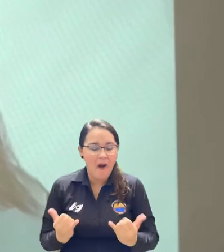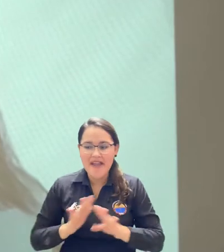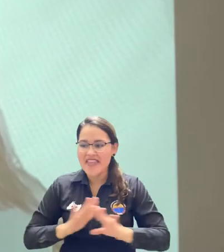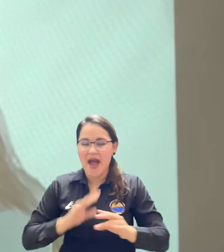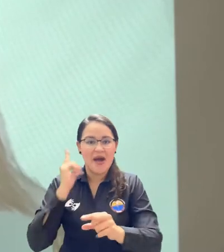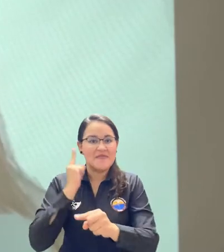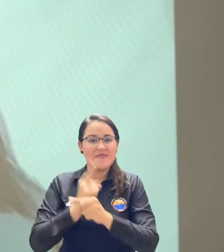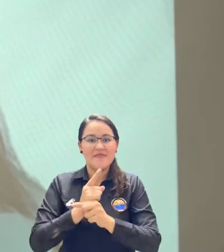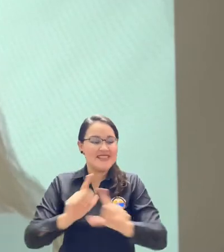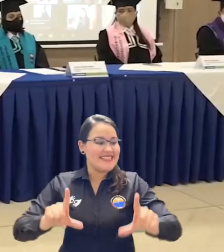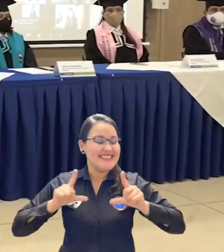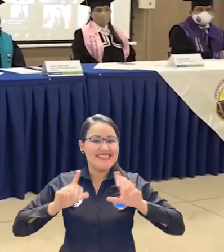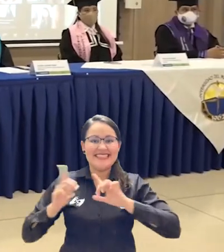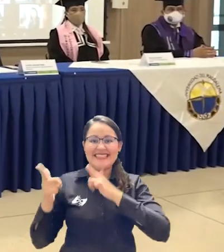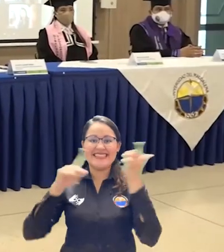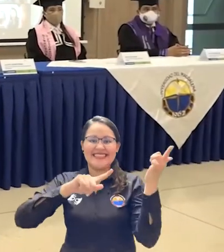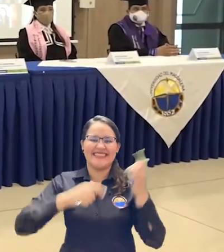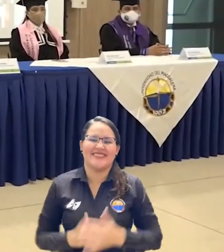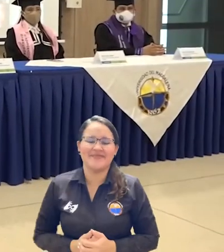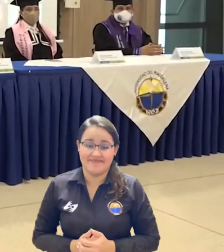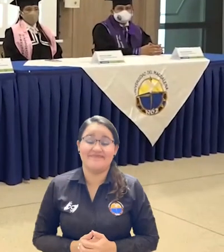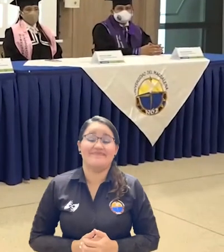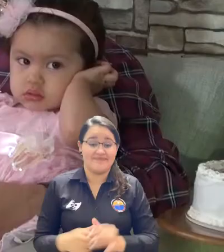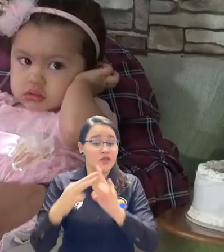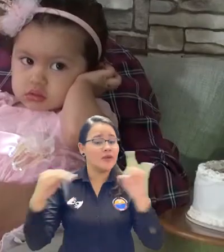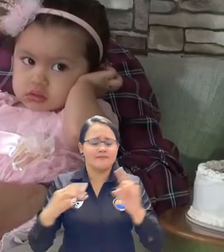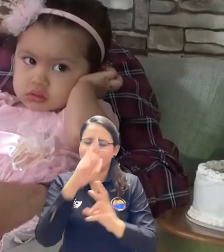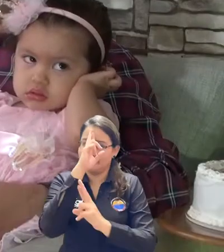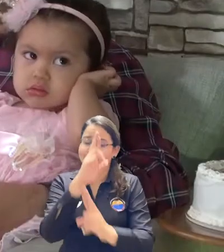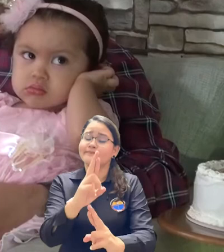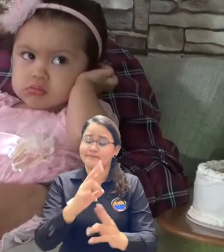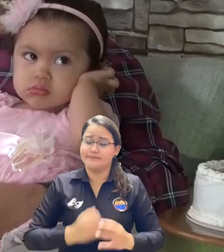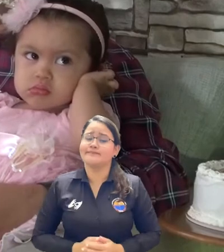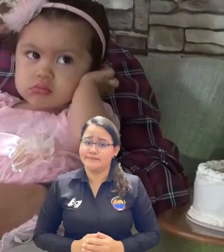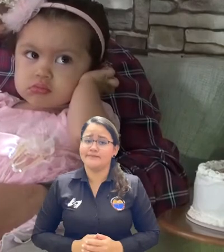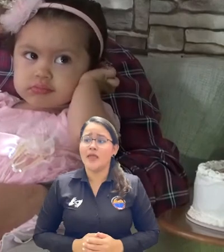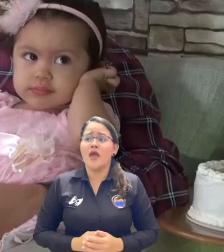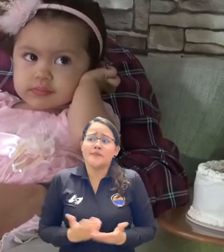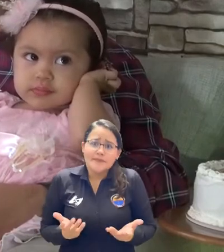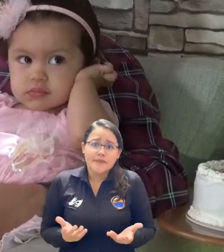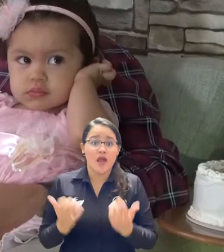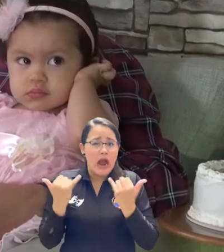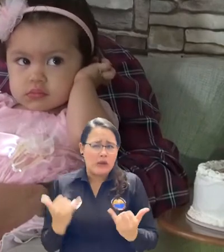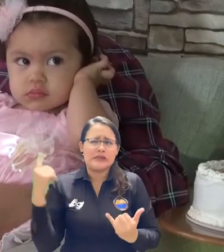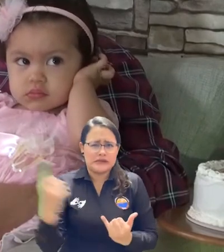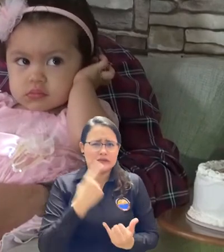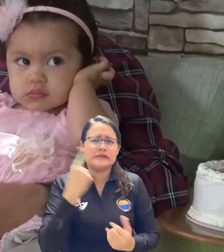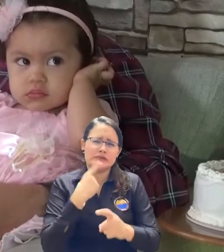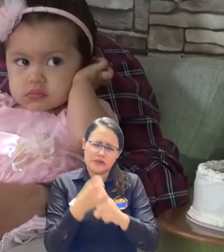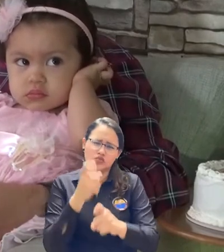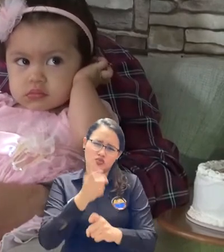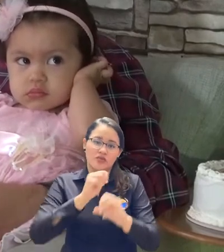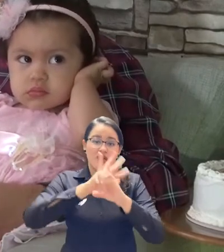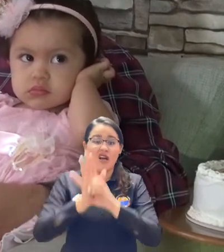Sí, hay que darle un reconocimiento a la Universidad del Magdalena, pues a pesar de lo que estamos viviendo, de la pandemia del COVID, la universidad pues no se